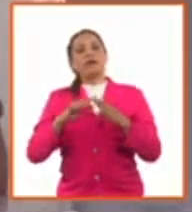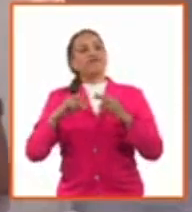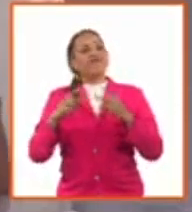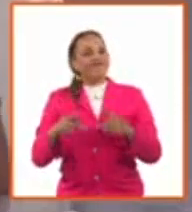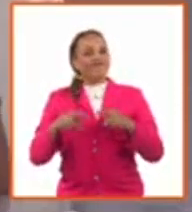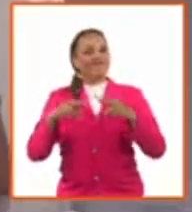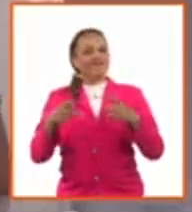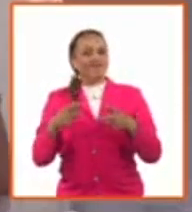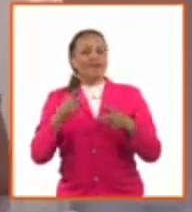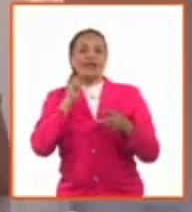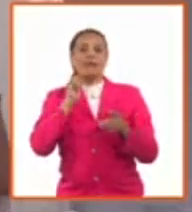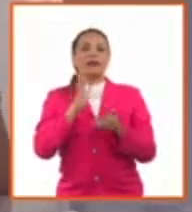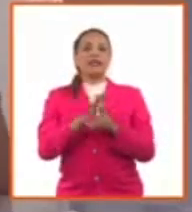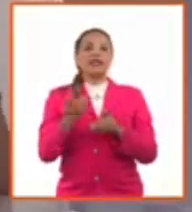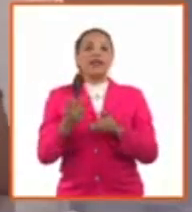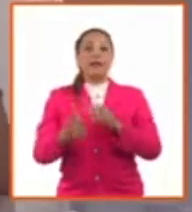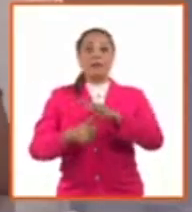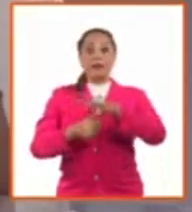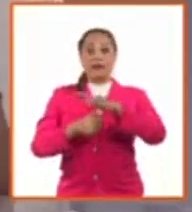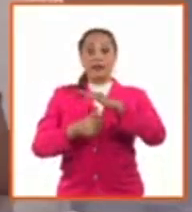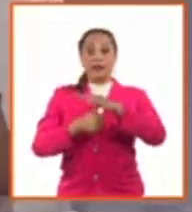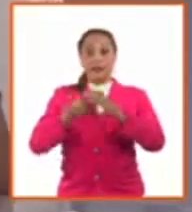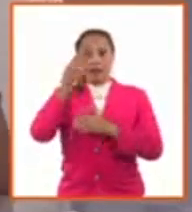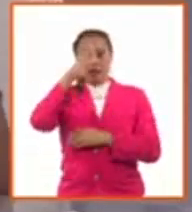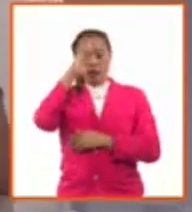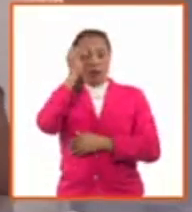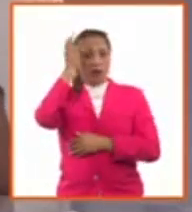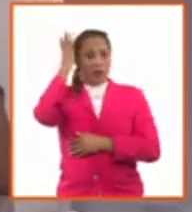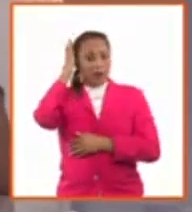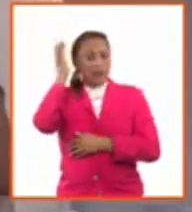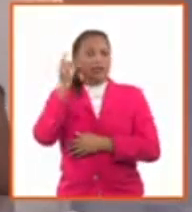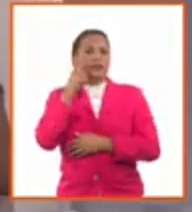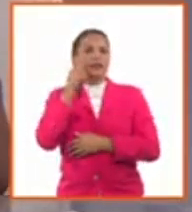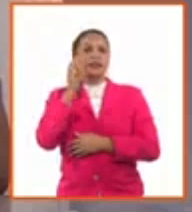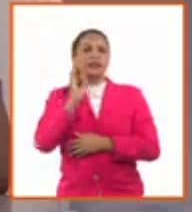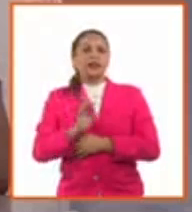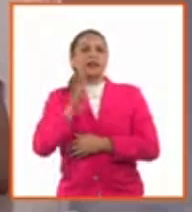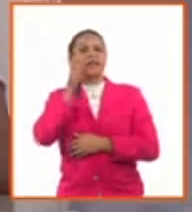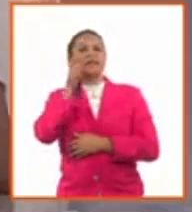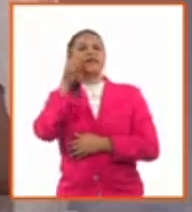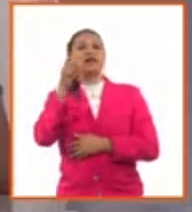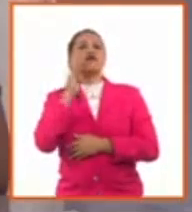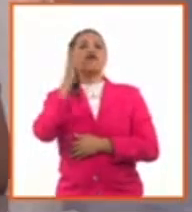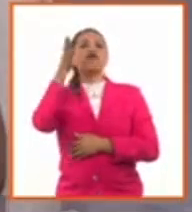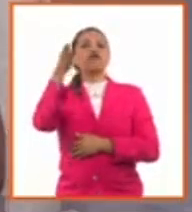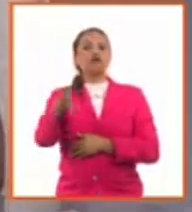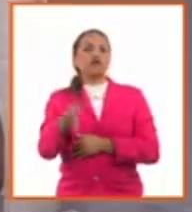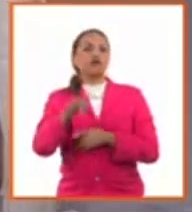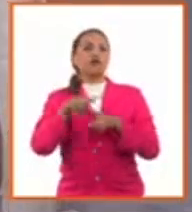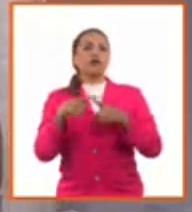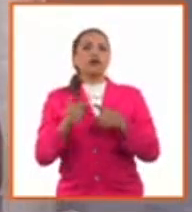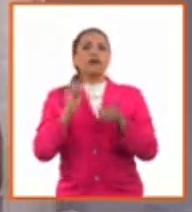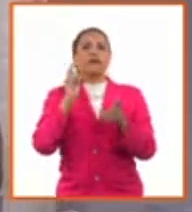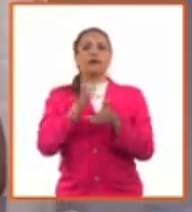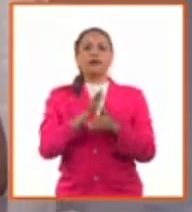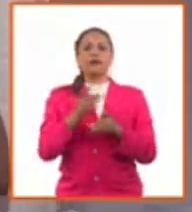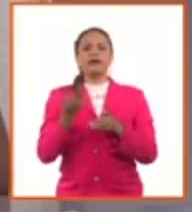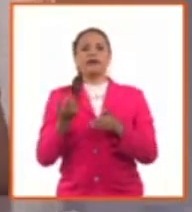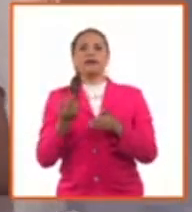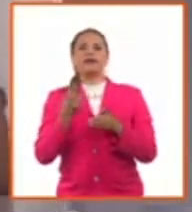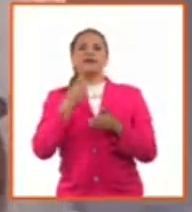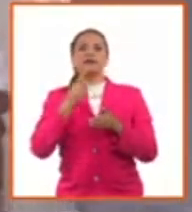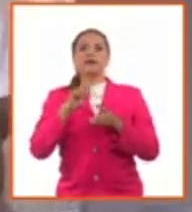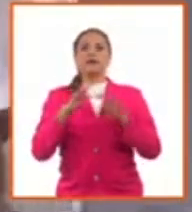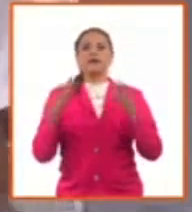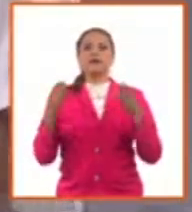estado insistiendo desde que también el presidente, además, con una visión de comenzar a construir una política de atención